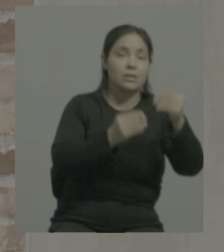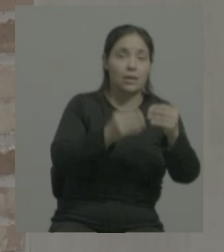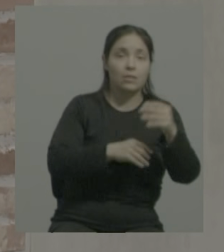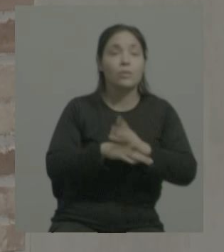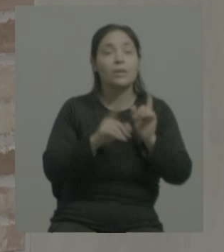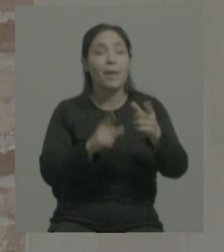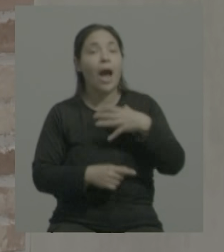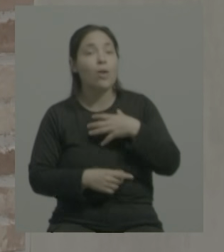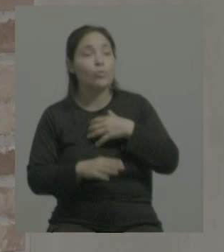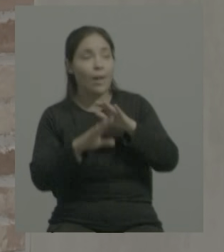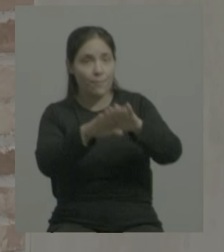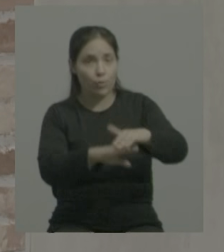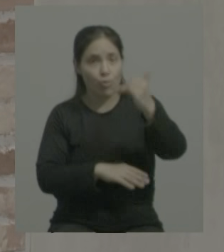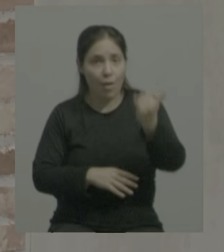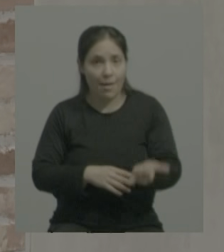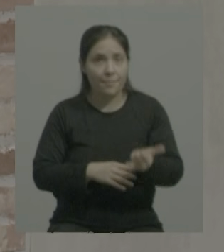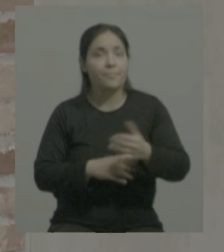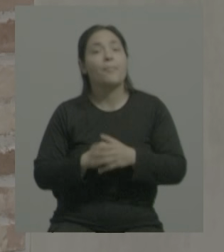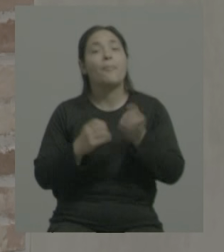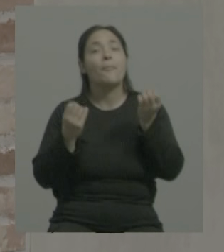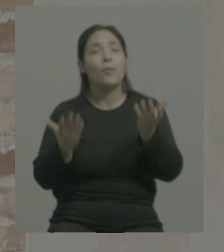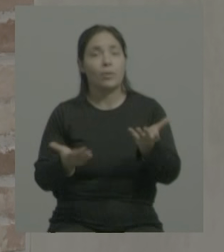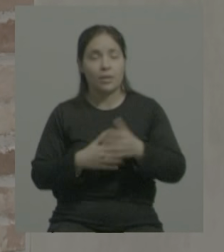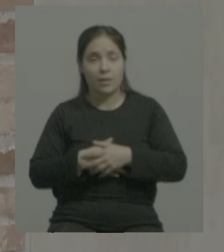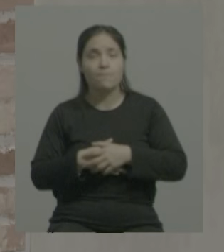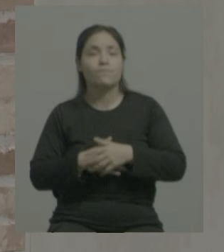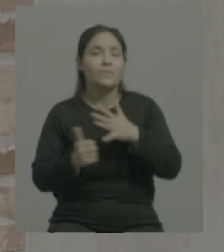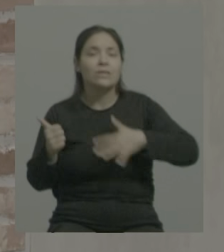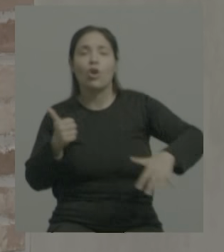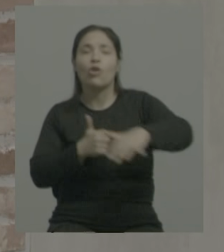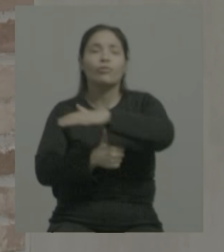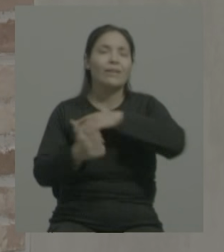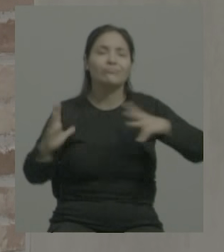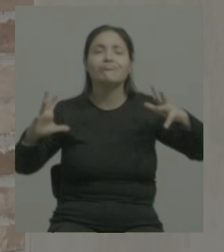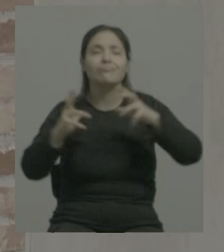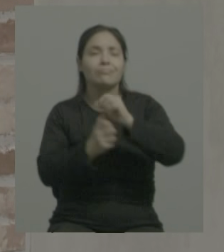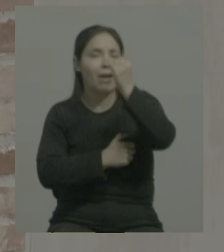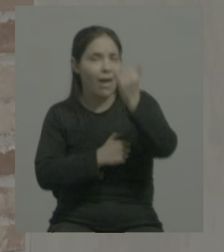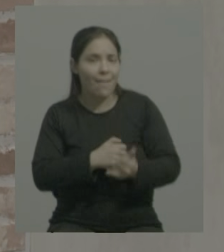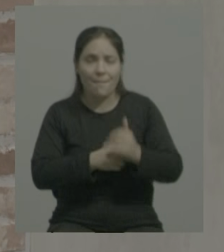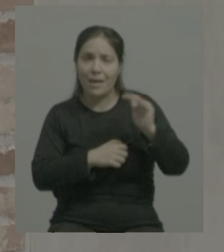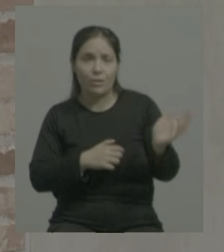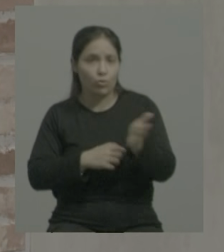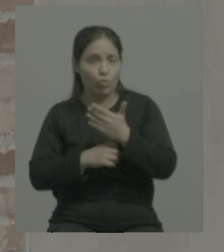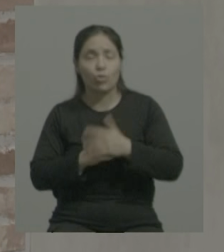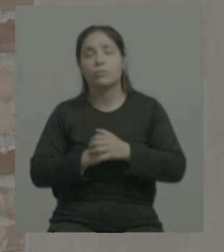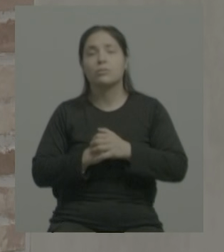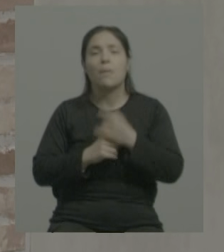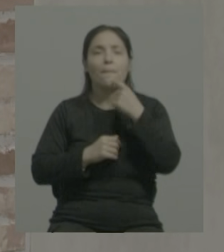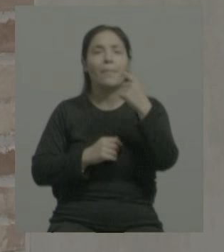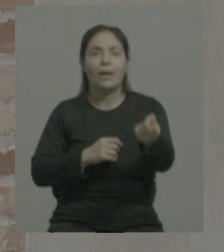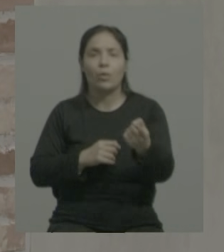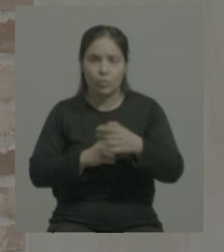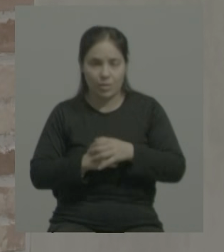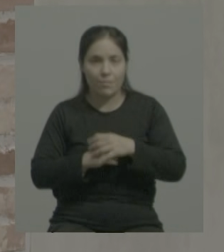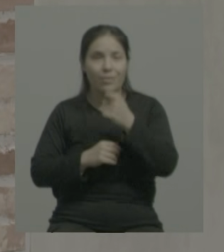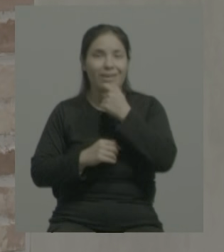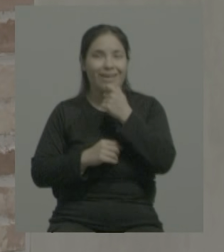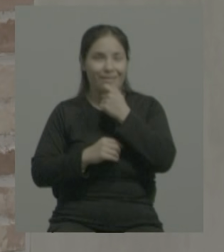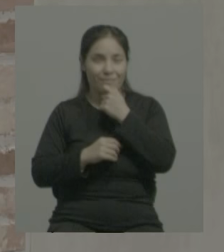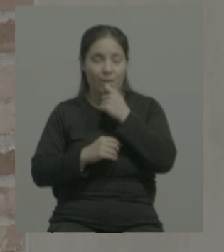alumnos, porque hay una crisis que está involucrando a todos. Y te quería preguntar, ¿cuánto es un salario inicial, por